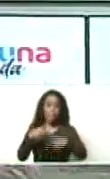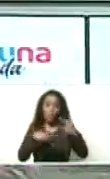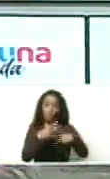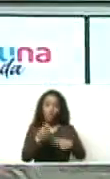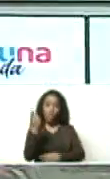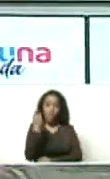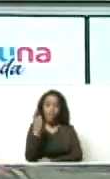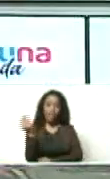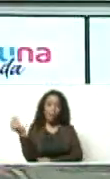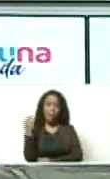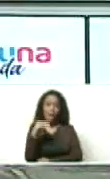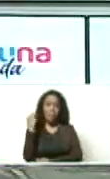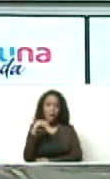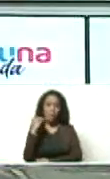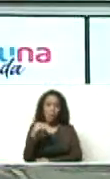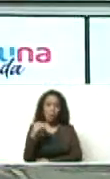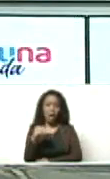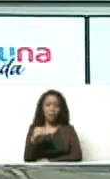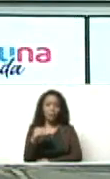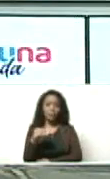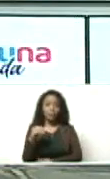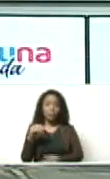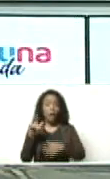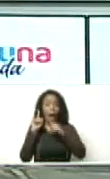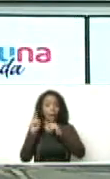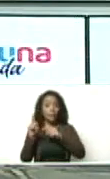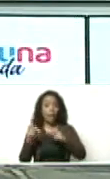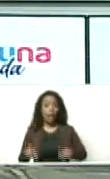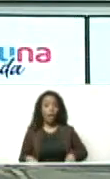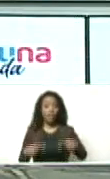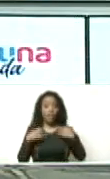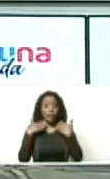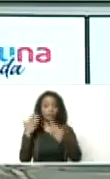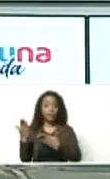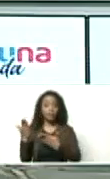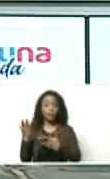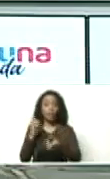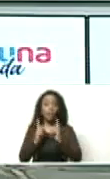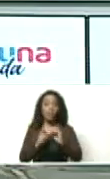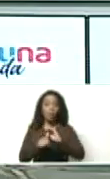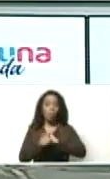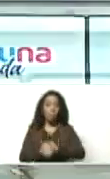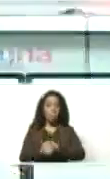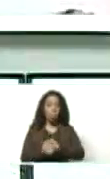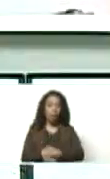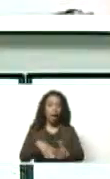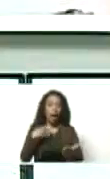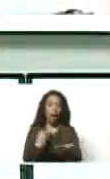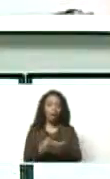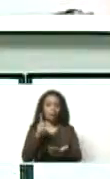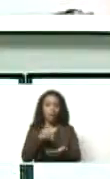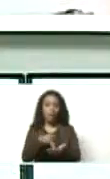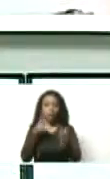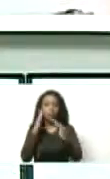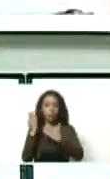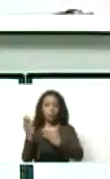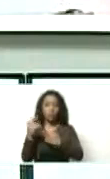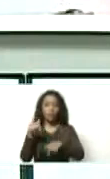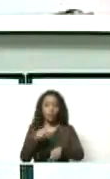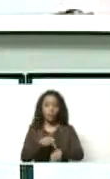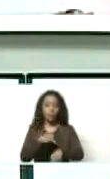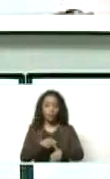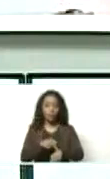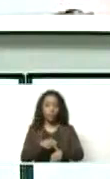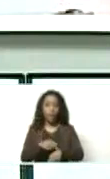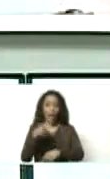ha faltado mucho todavía. Así es la vida, a veces tarda hasta que llega, llegó el momento.